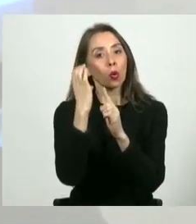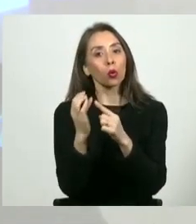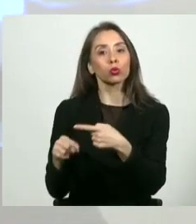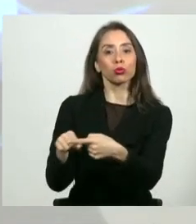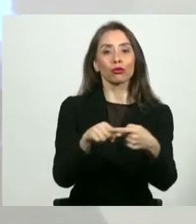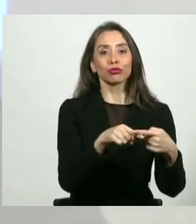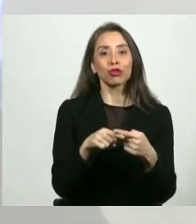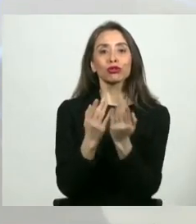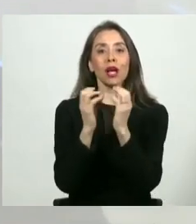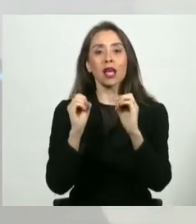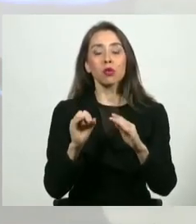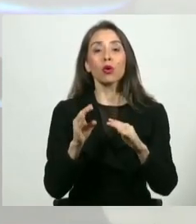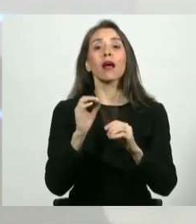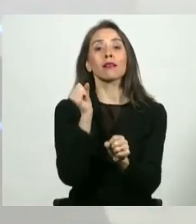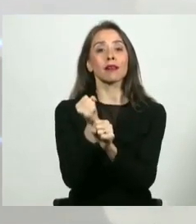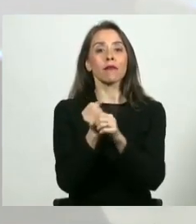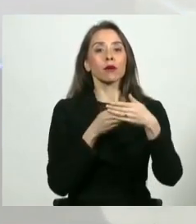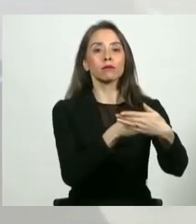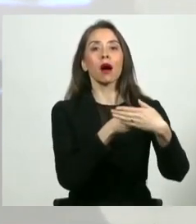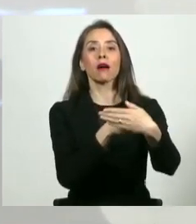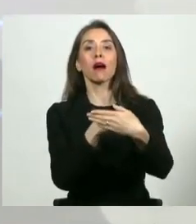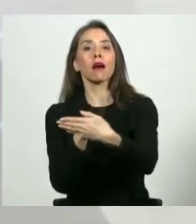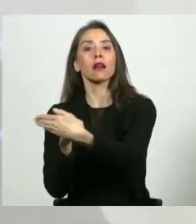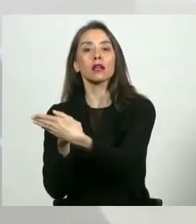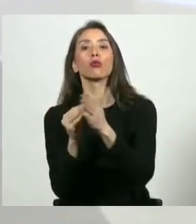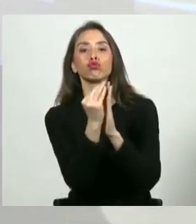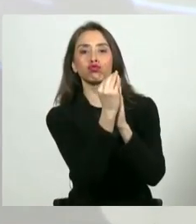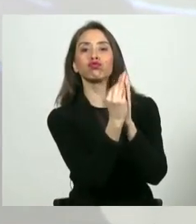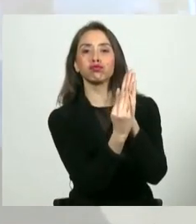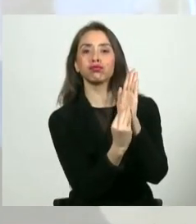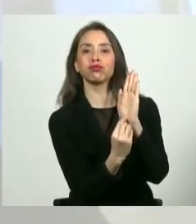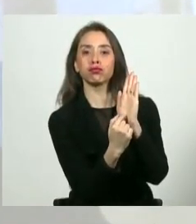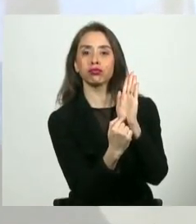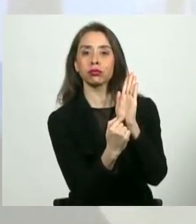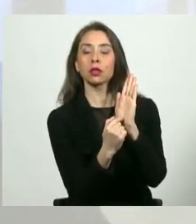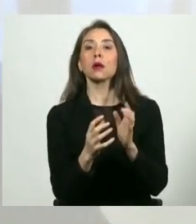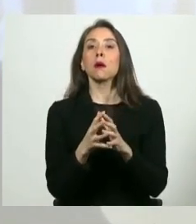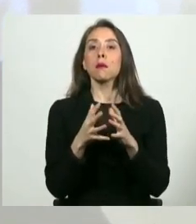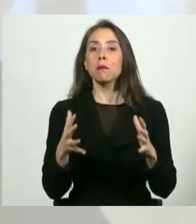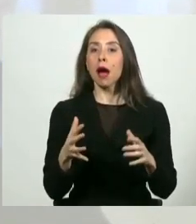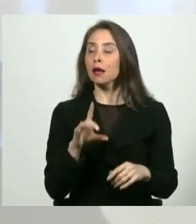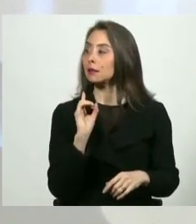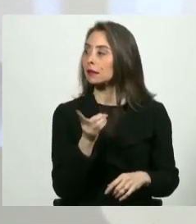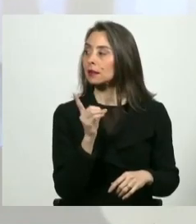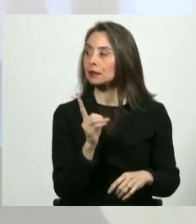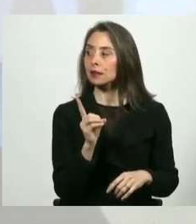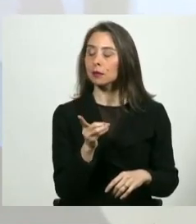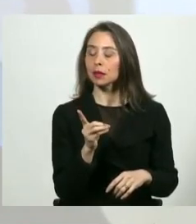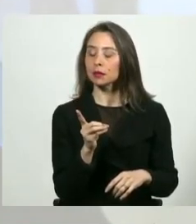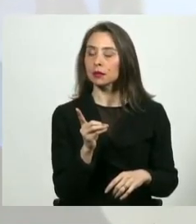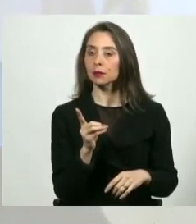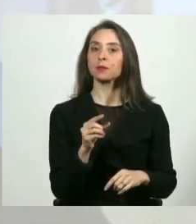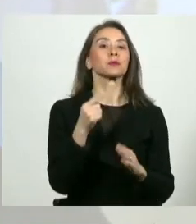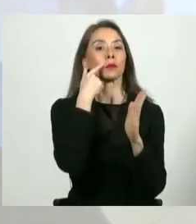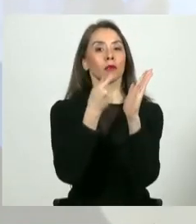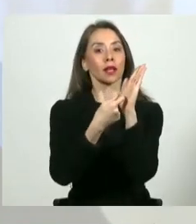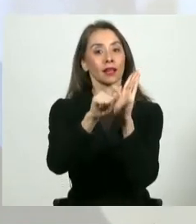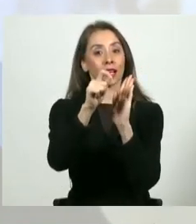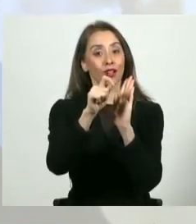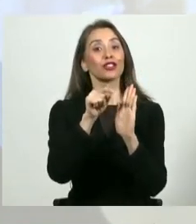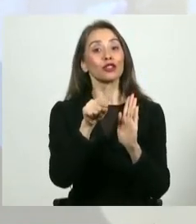sociales, educativas y laborales, entre otras, que generan aún más discapacidad. Este reconocimiento